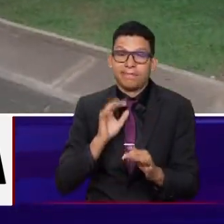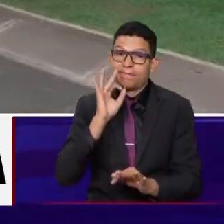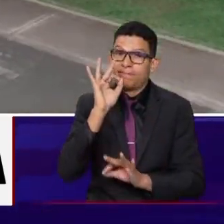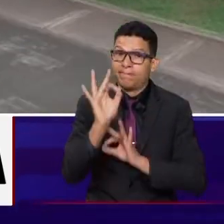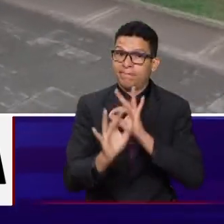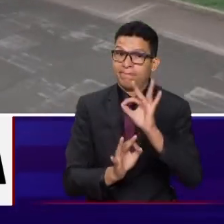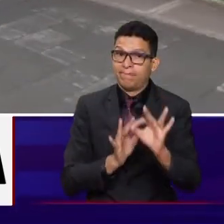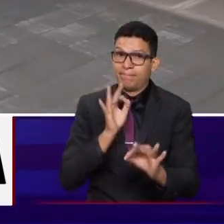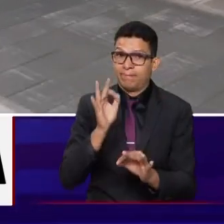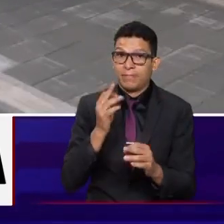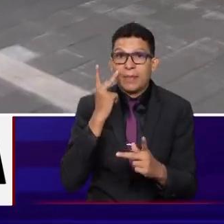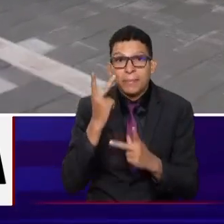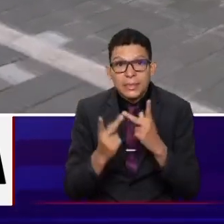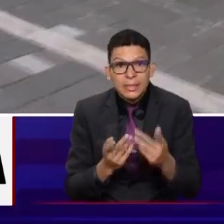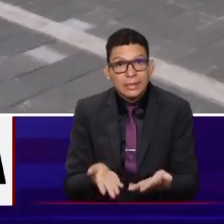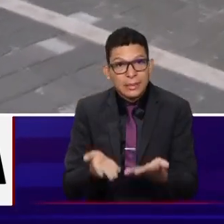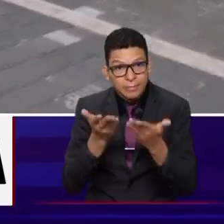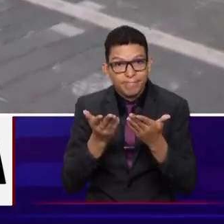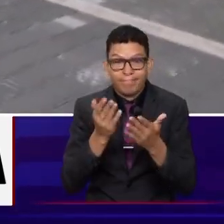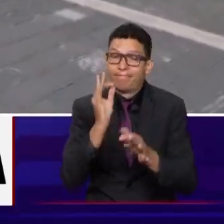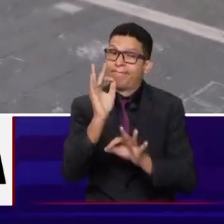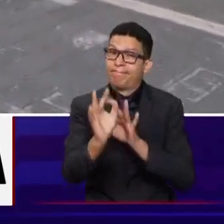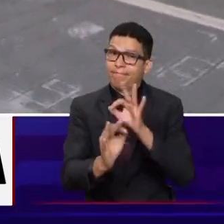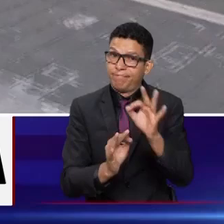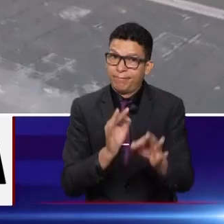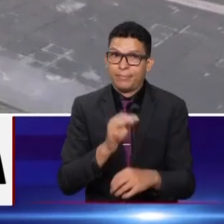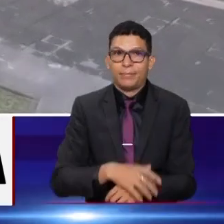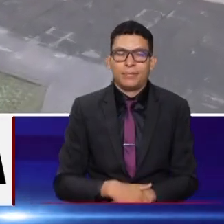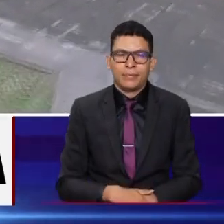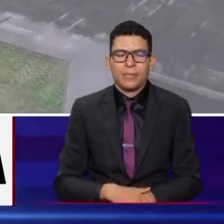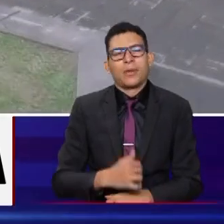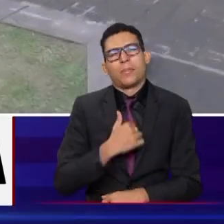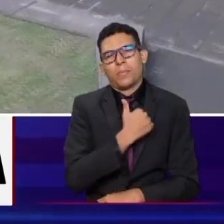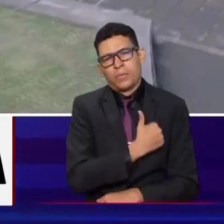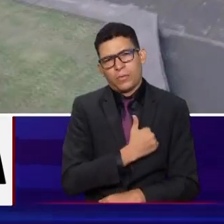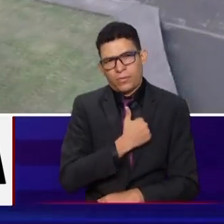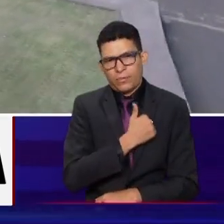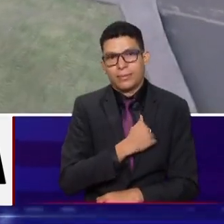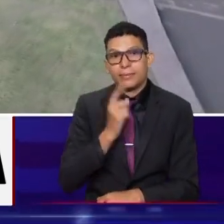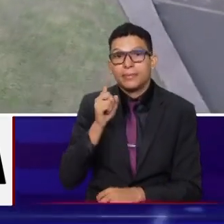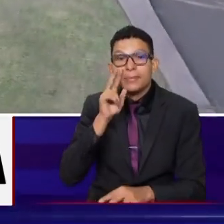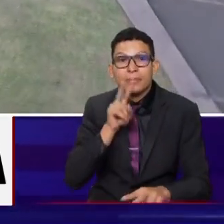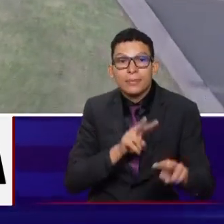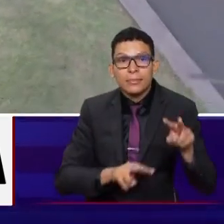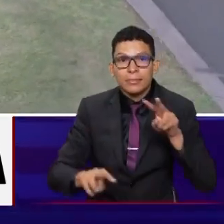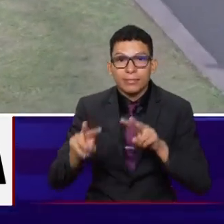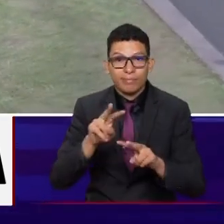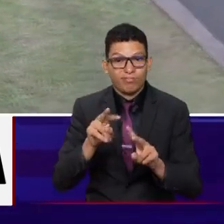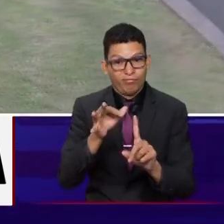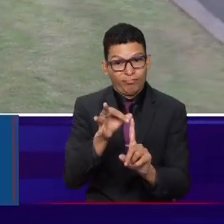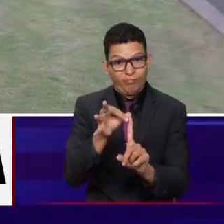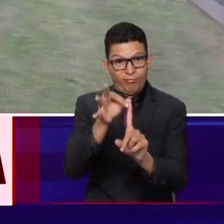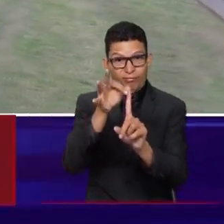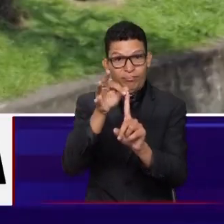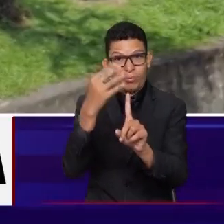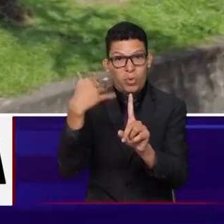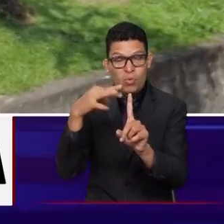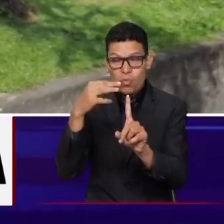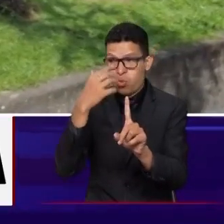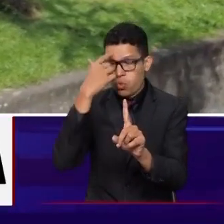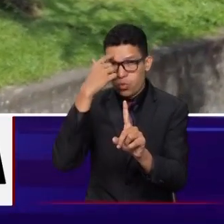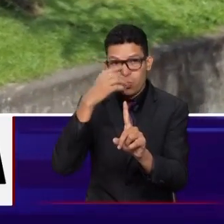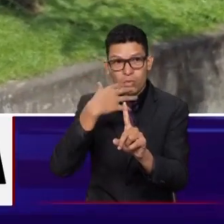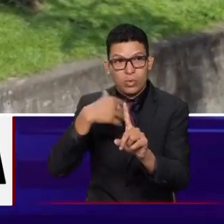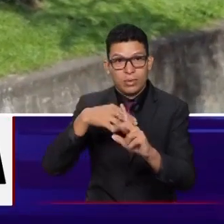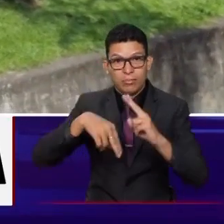cuidarlo. Visitémoslo, pero hay que cuidarlo. Por favor, el museo es un ícono, es un hito del arte